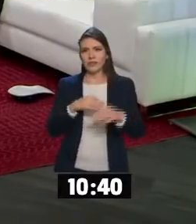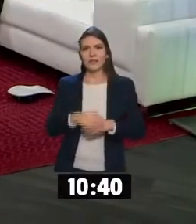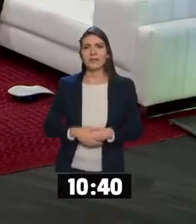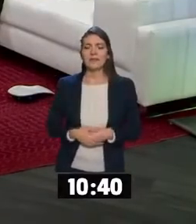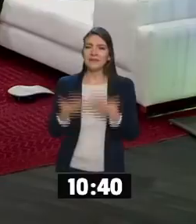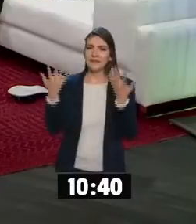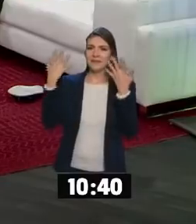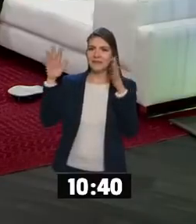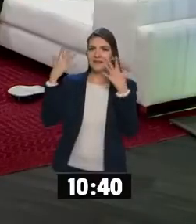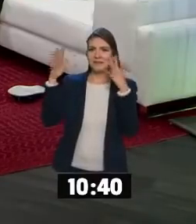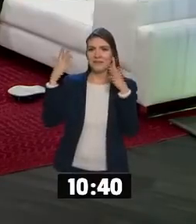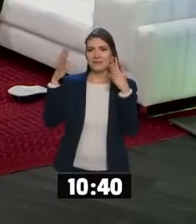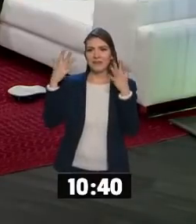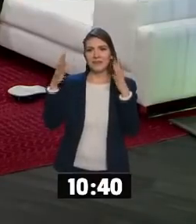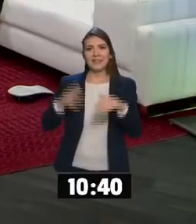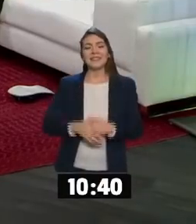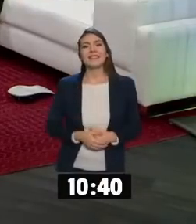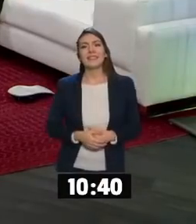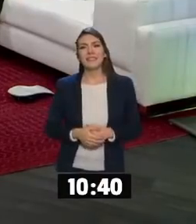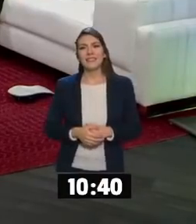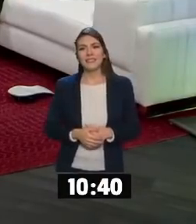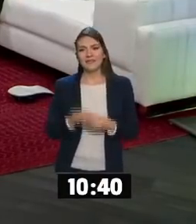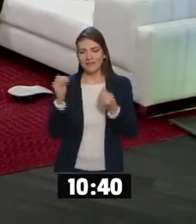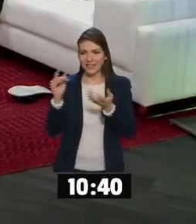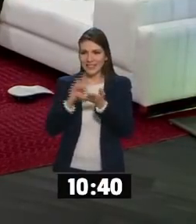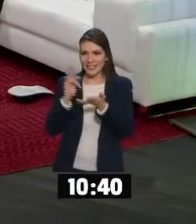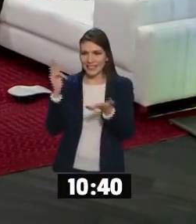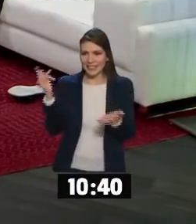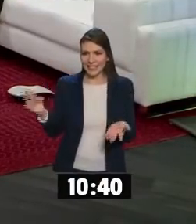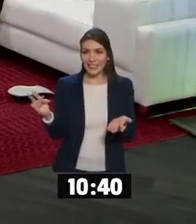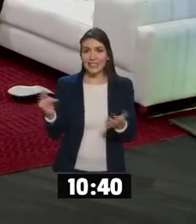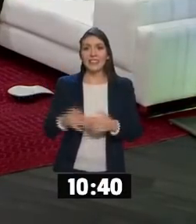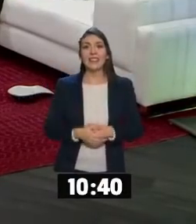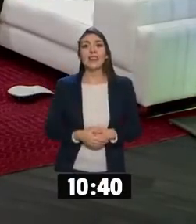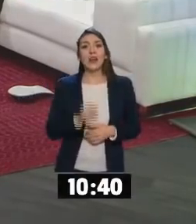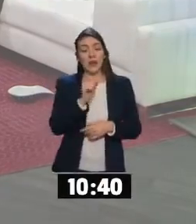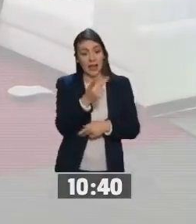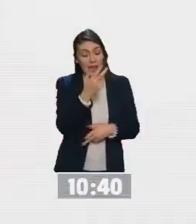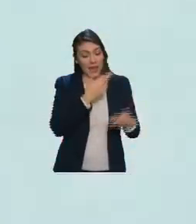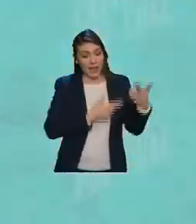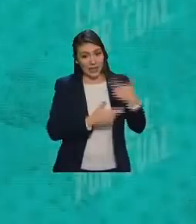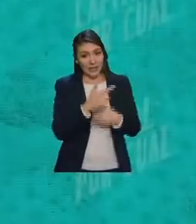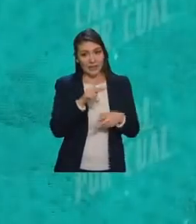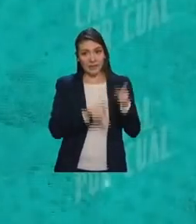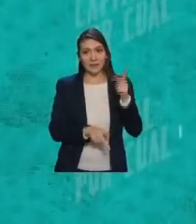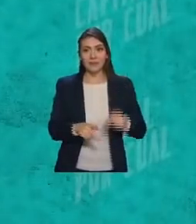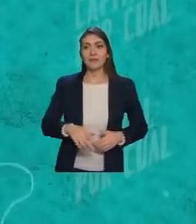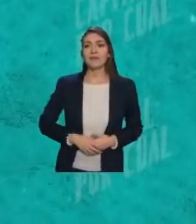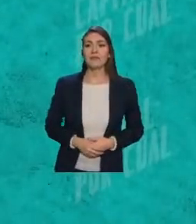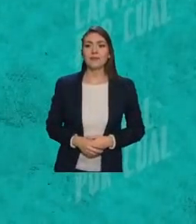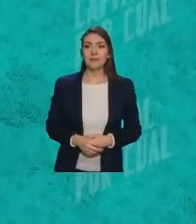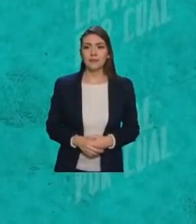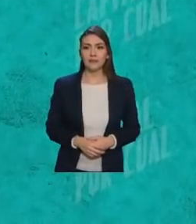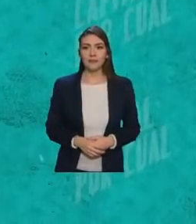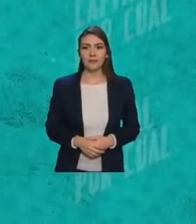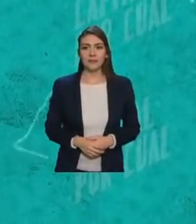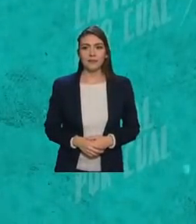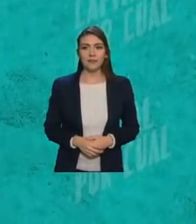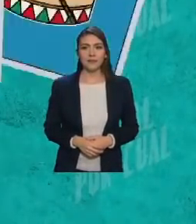a hacer chis, que ahorita regresamos, ¿no? Gracias, compañerita. Un abrazo, voy, vengo. Vamos, no le cambien.